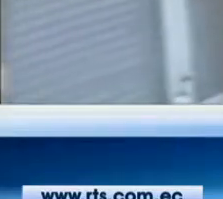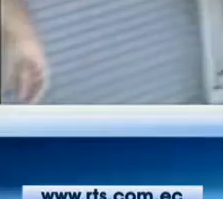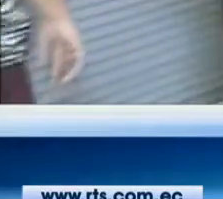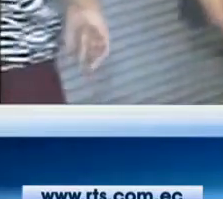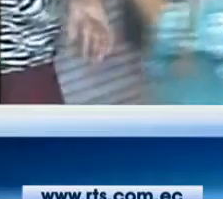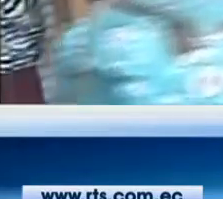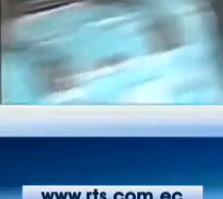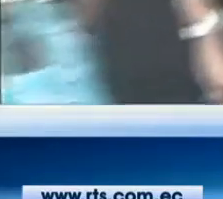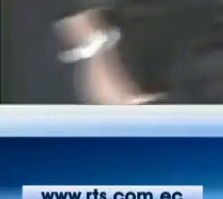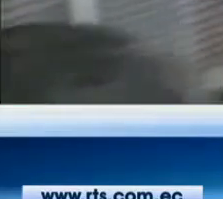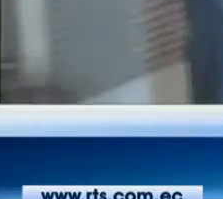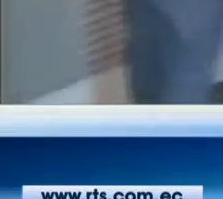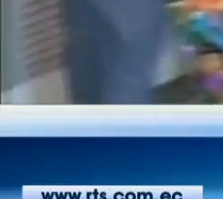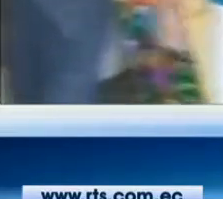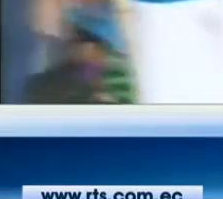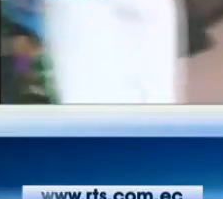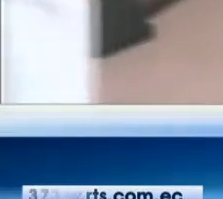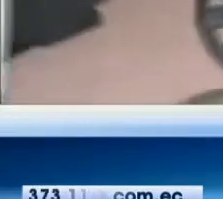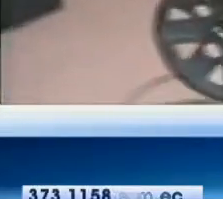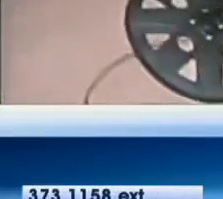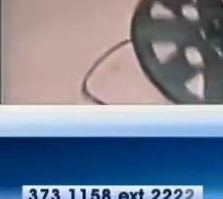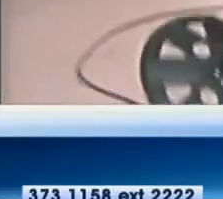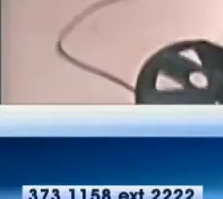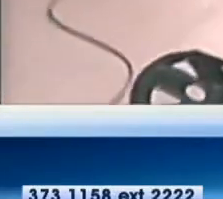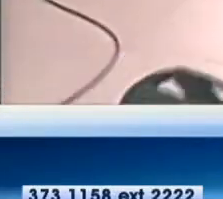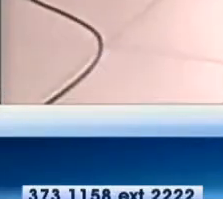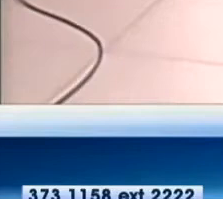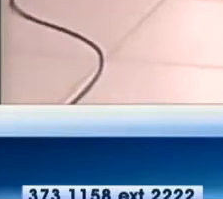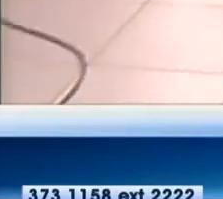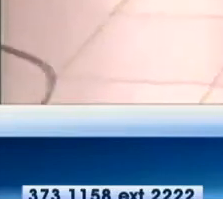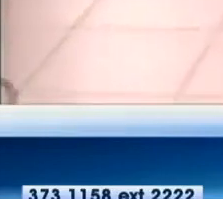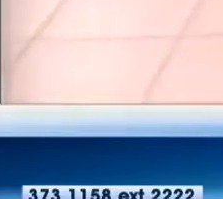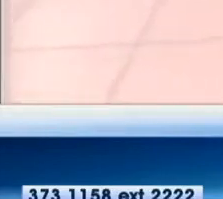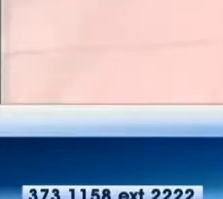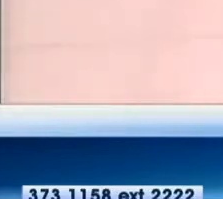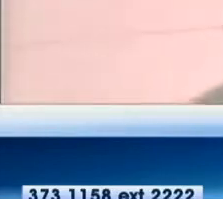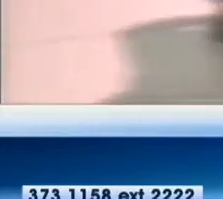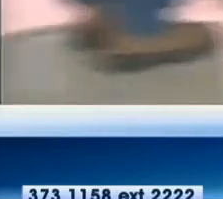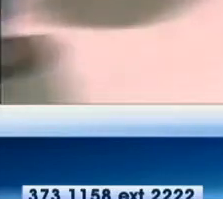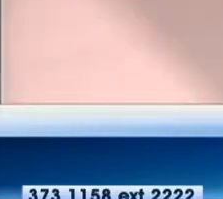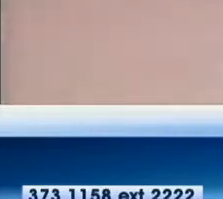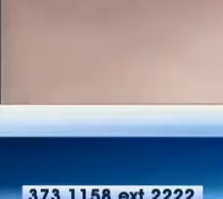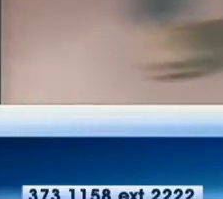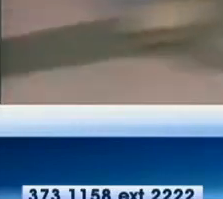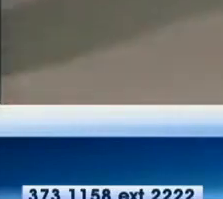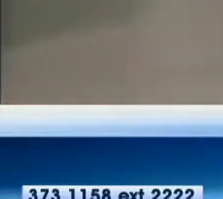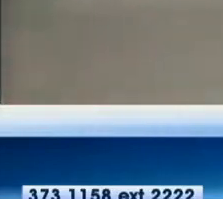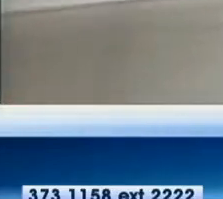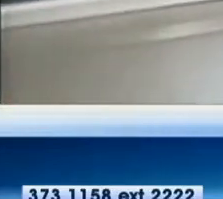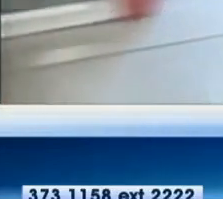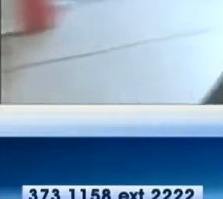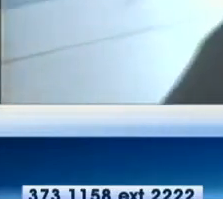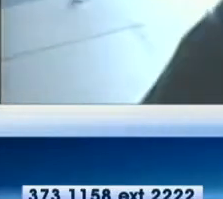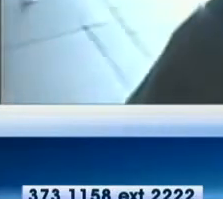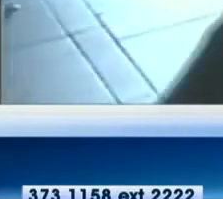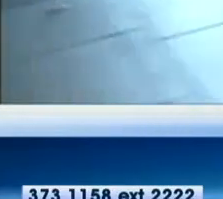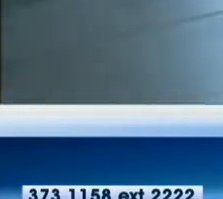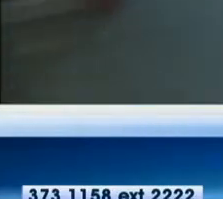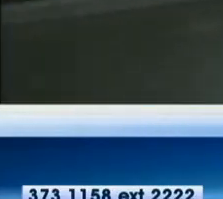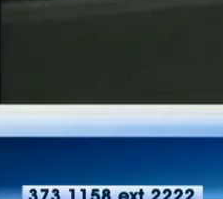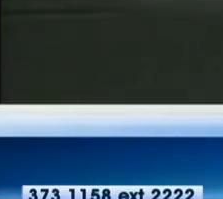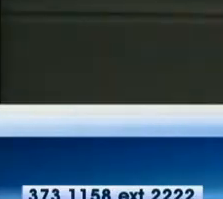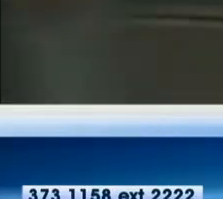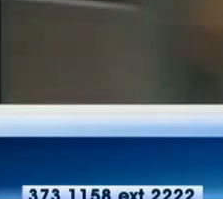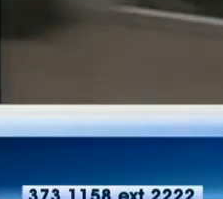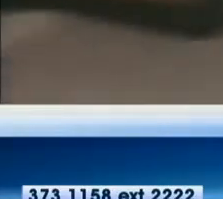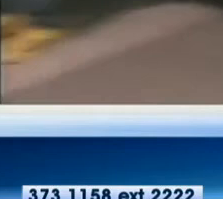buen día. ¿Hacia dónde se dirige? A Manaví. A Manaví, a pasar en compañía de la familia. Así es. Amiga, ¿cuál es el significado